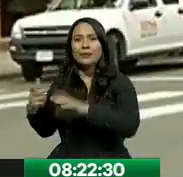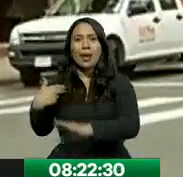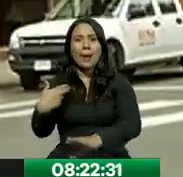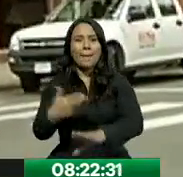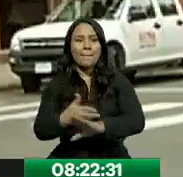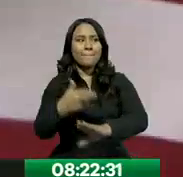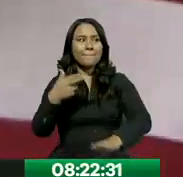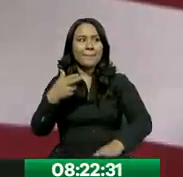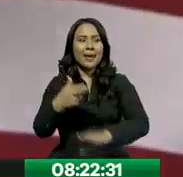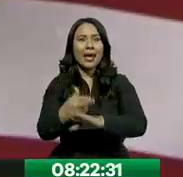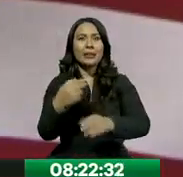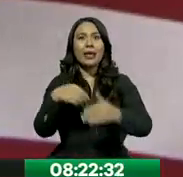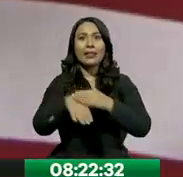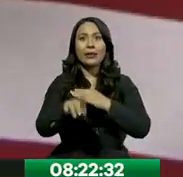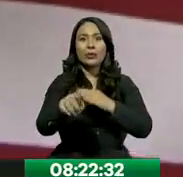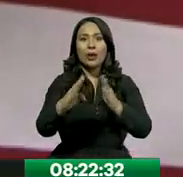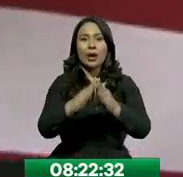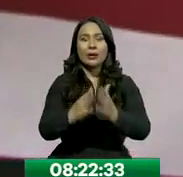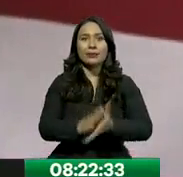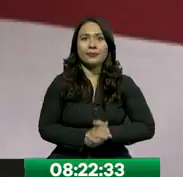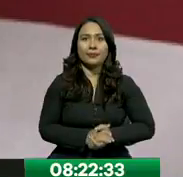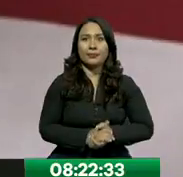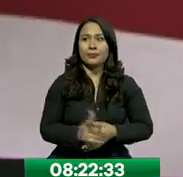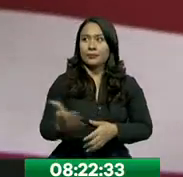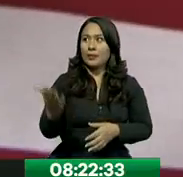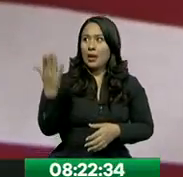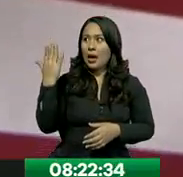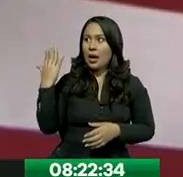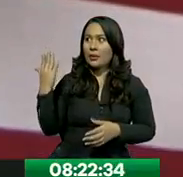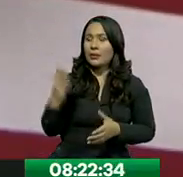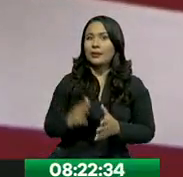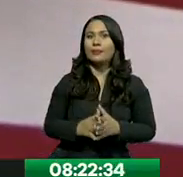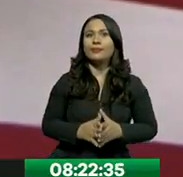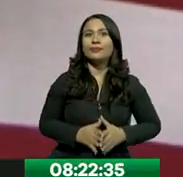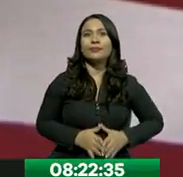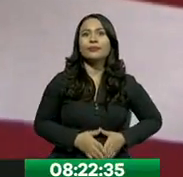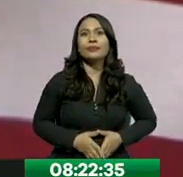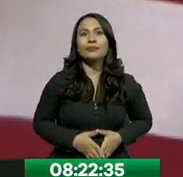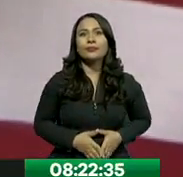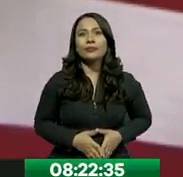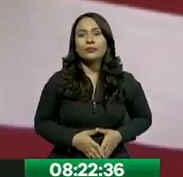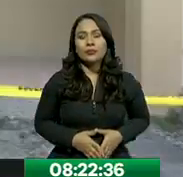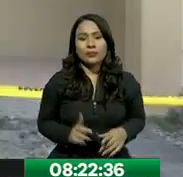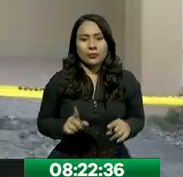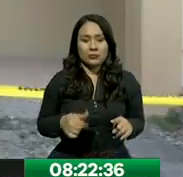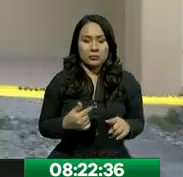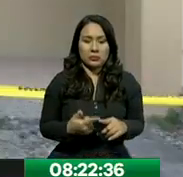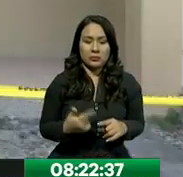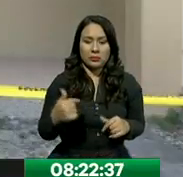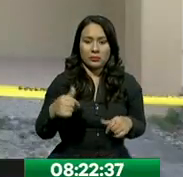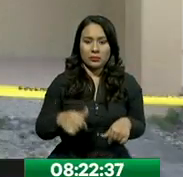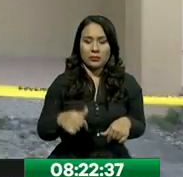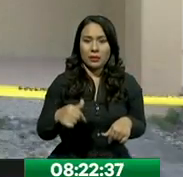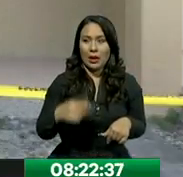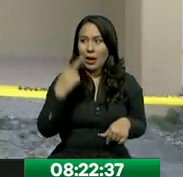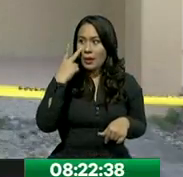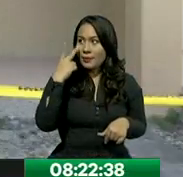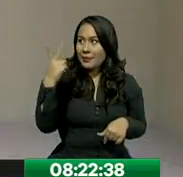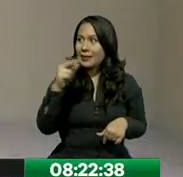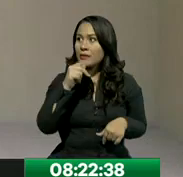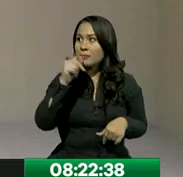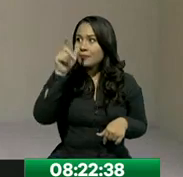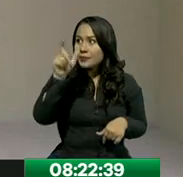convocados acudió a rendir su versión, convencido que lograría demostrar su inocencia. Pero la fiscalía ya contaba